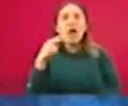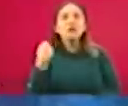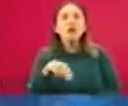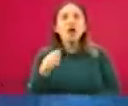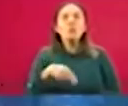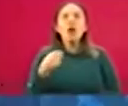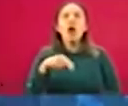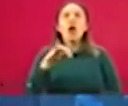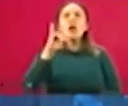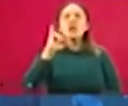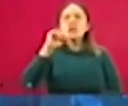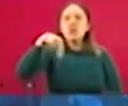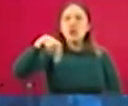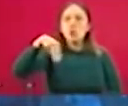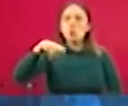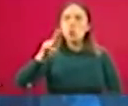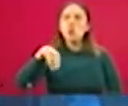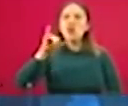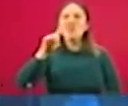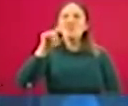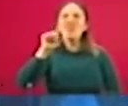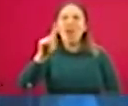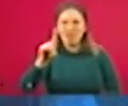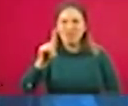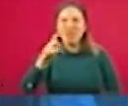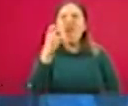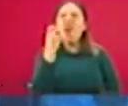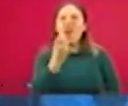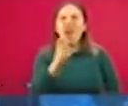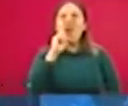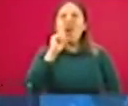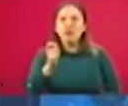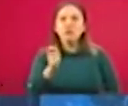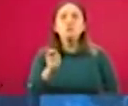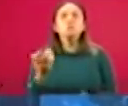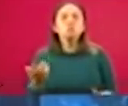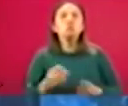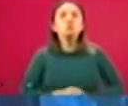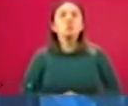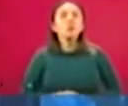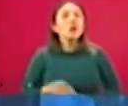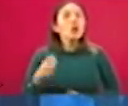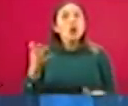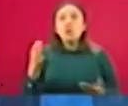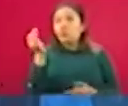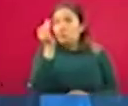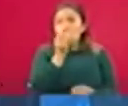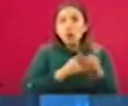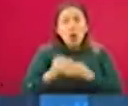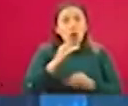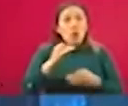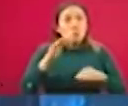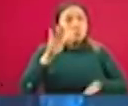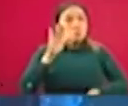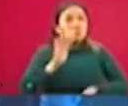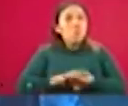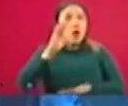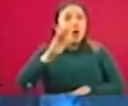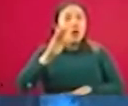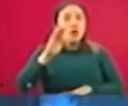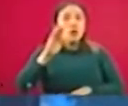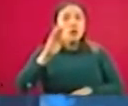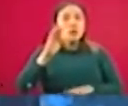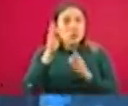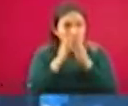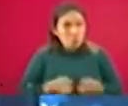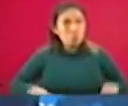la inquietud de saber si tiene o no la infección, inquietud que me parece absolutamente legítima, va y se hace la prueba